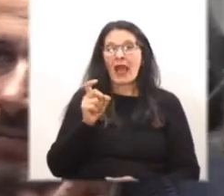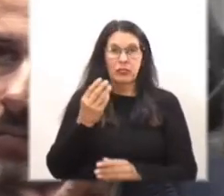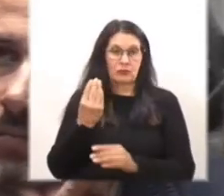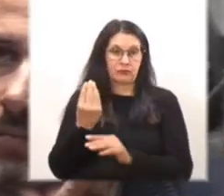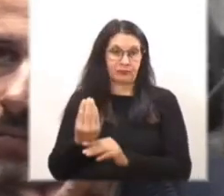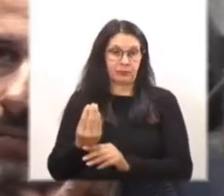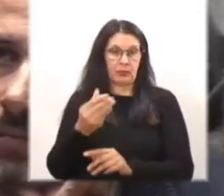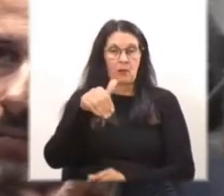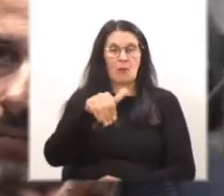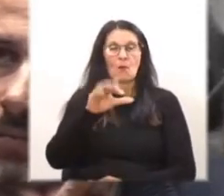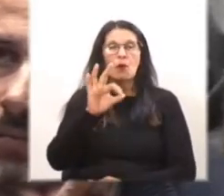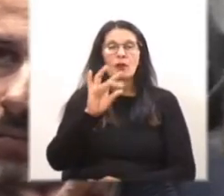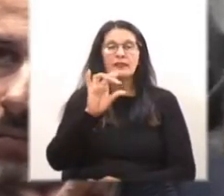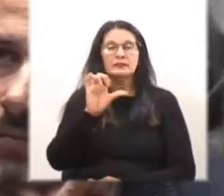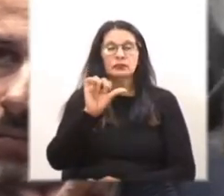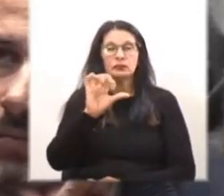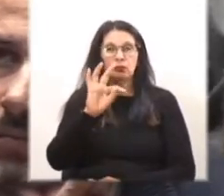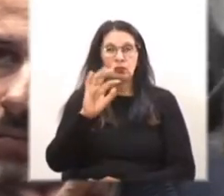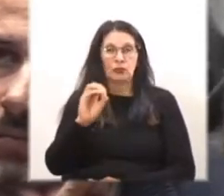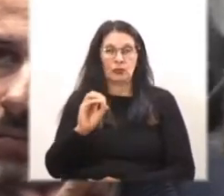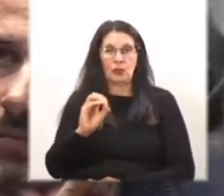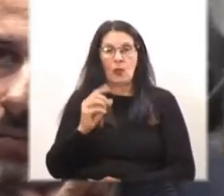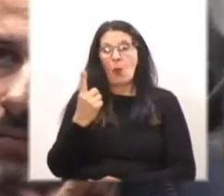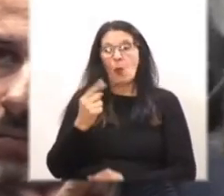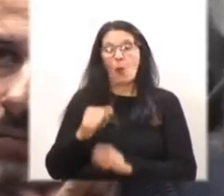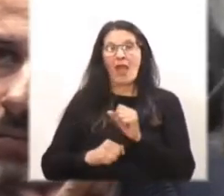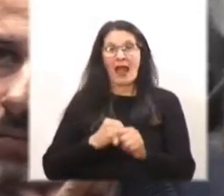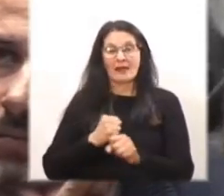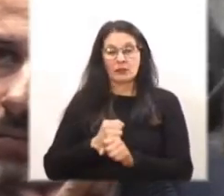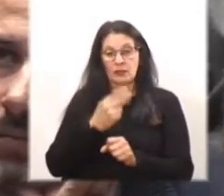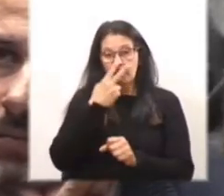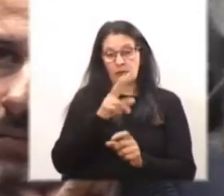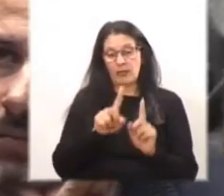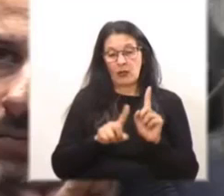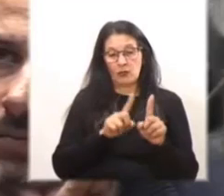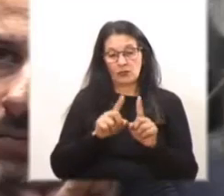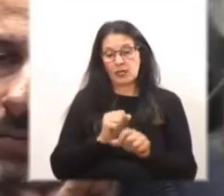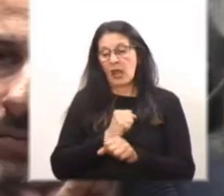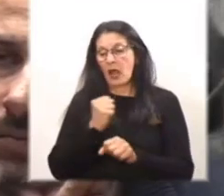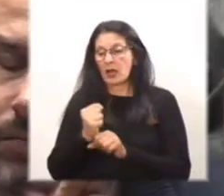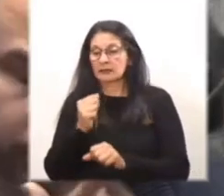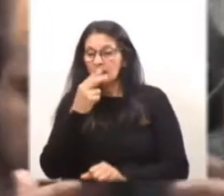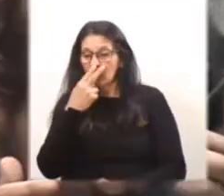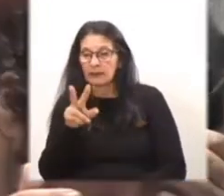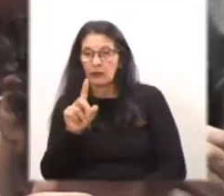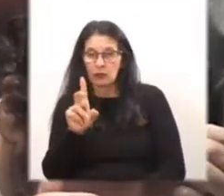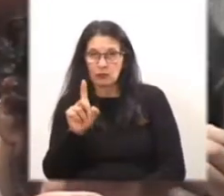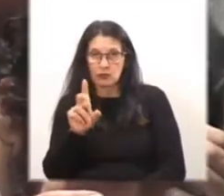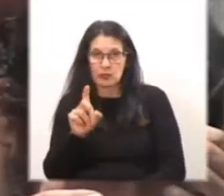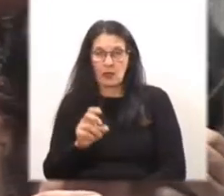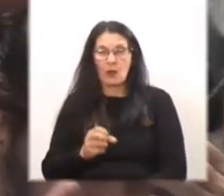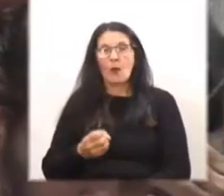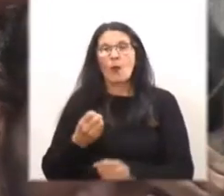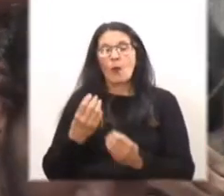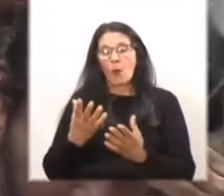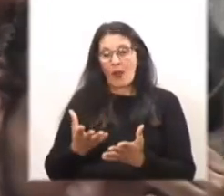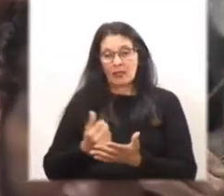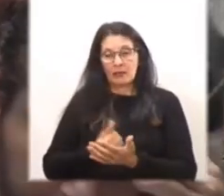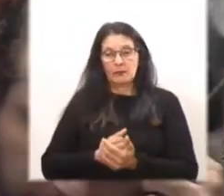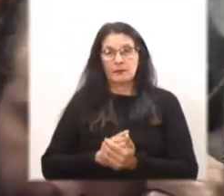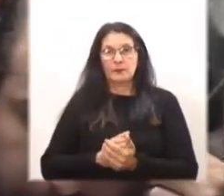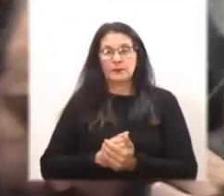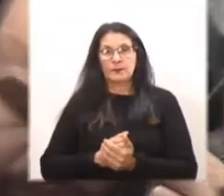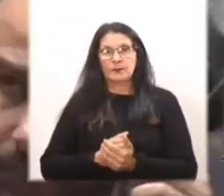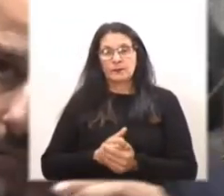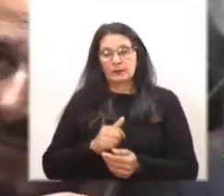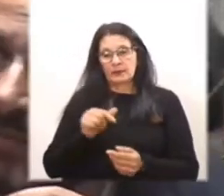Modesto Llantada, un año, desde 2011 hasta 2012, cuando, a raíz de